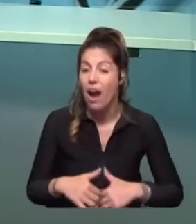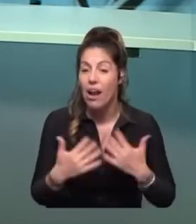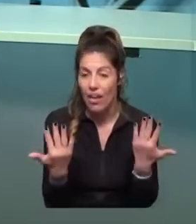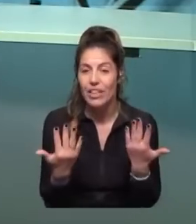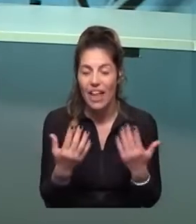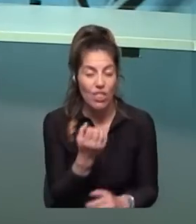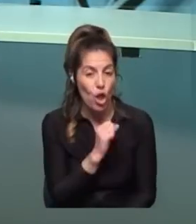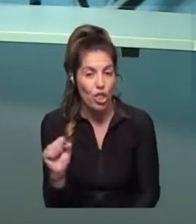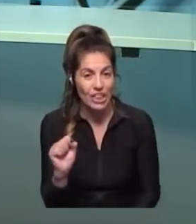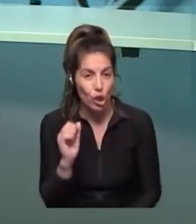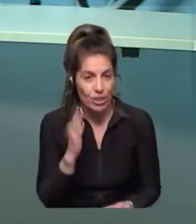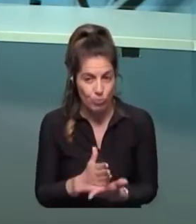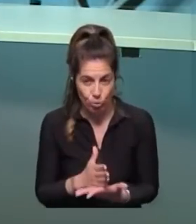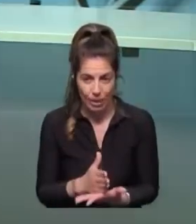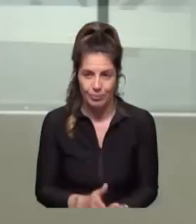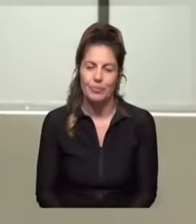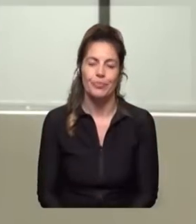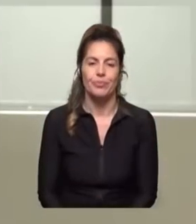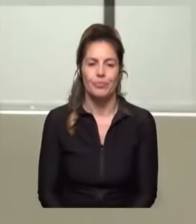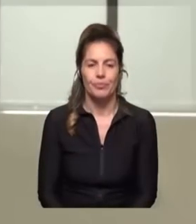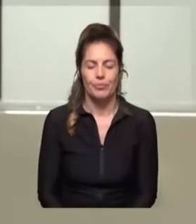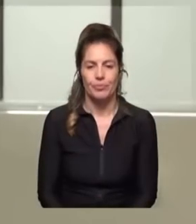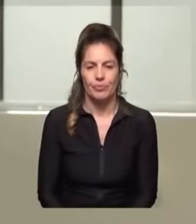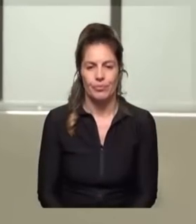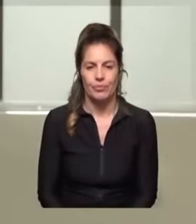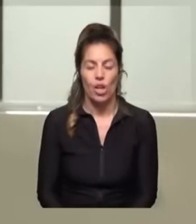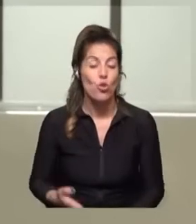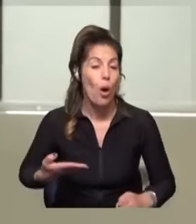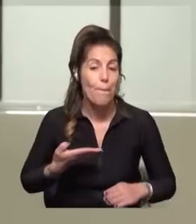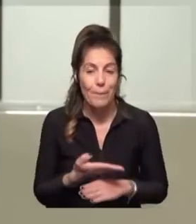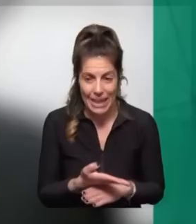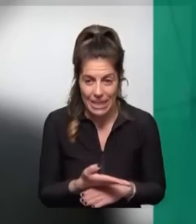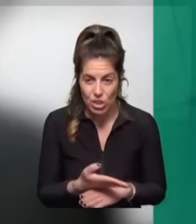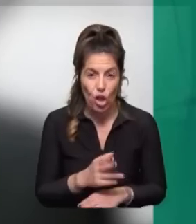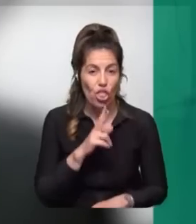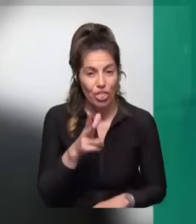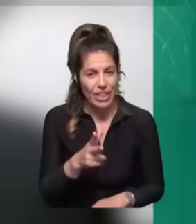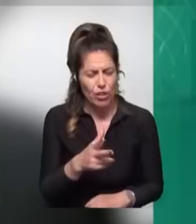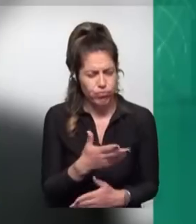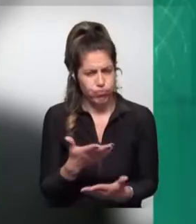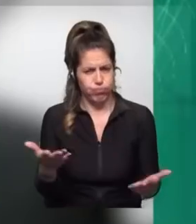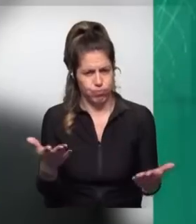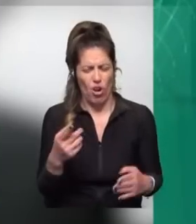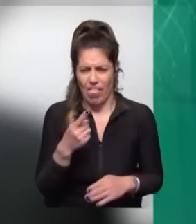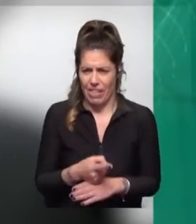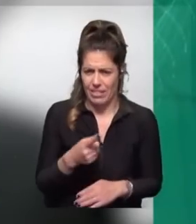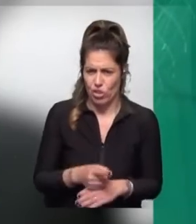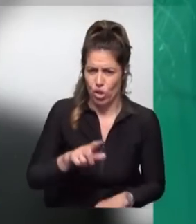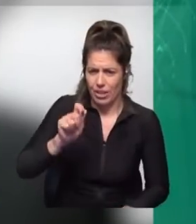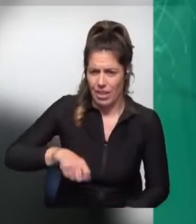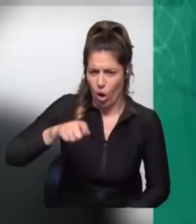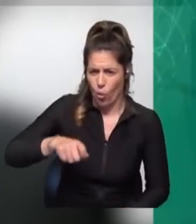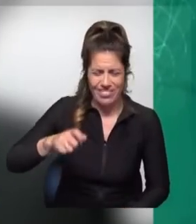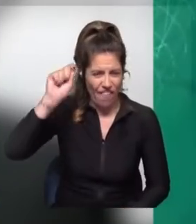de los delitos que se le imputan en su apelación percivali dijo sentir esto por por la decisión de la jueza de